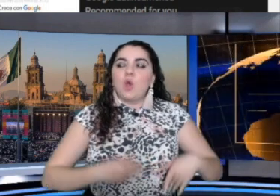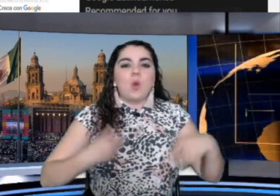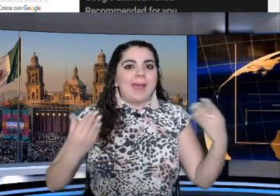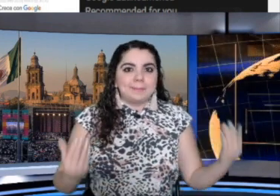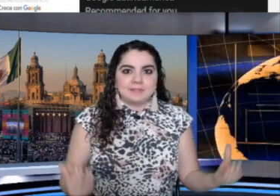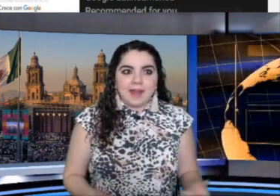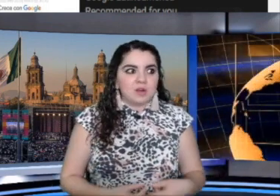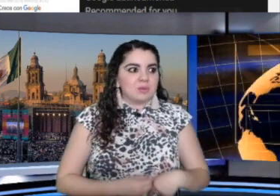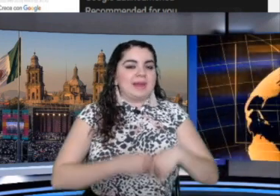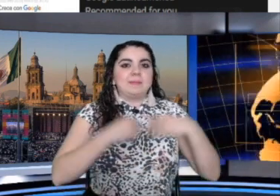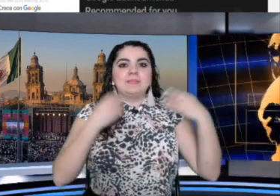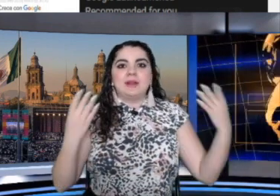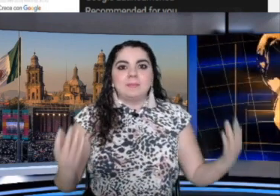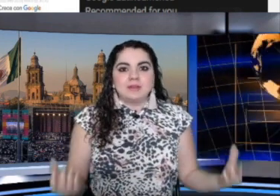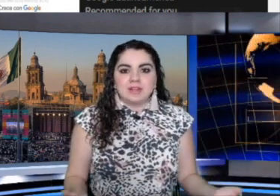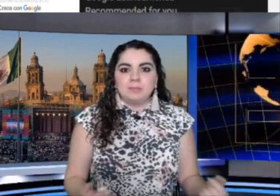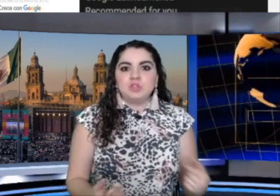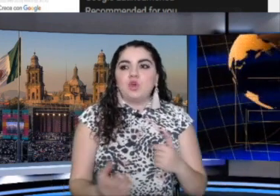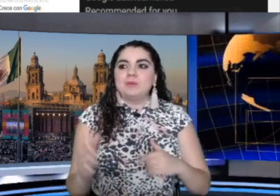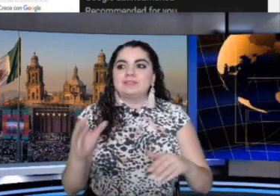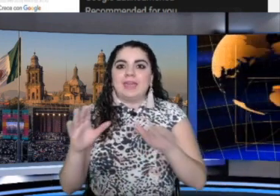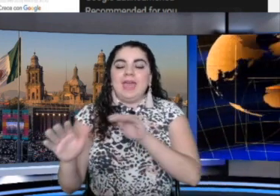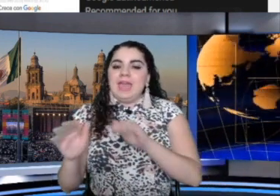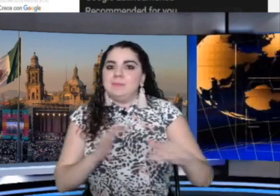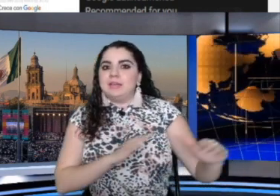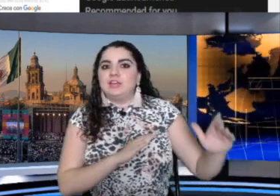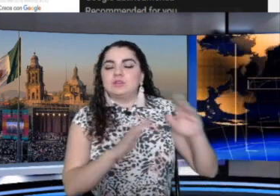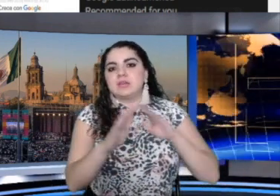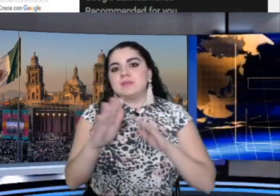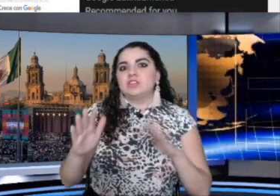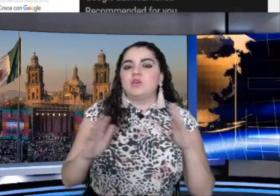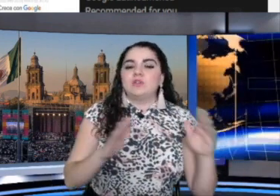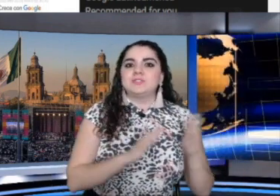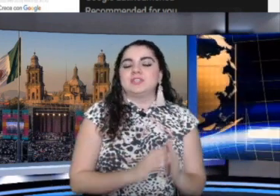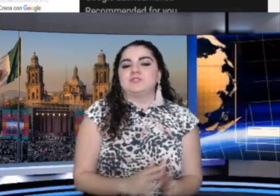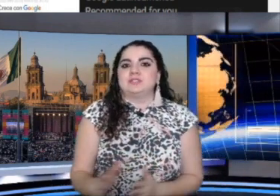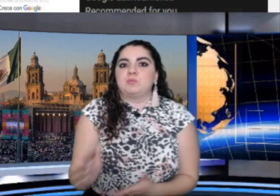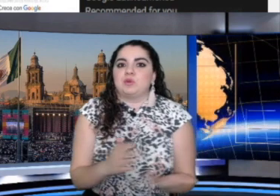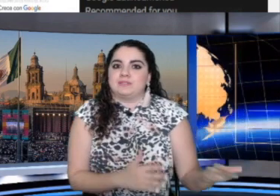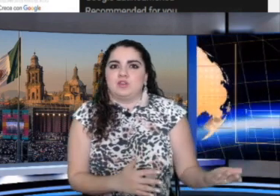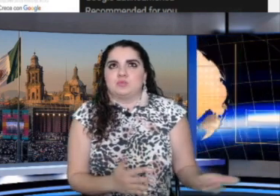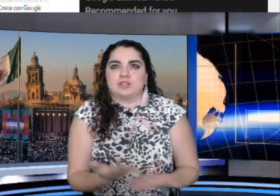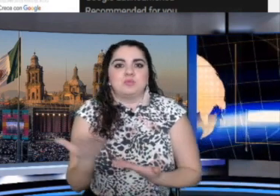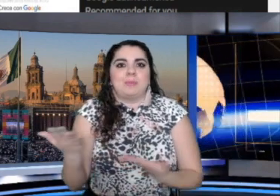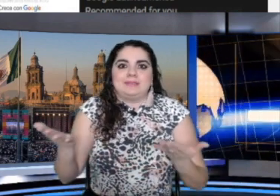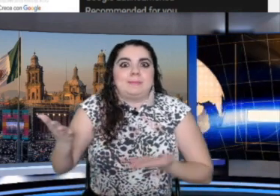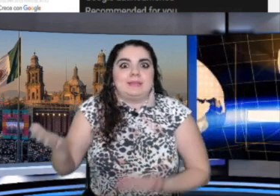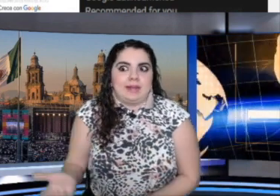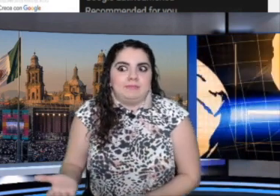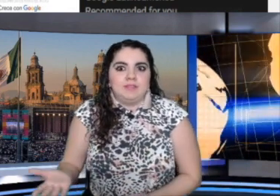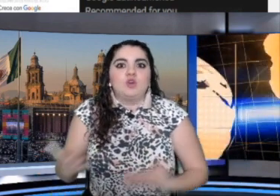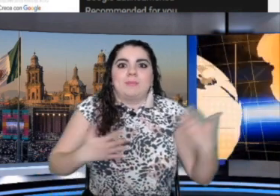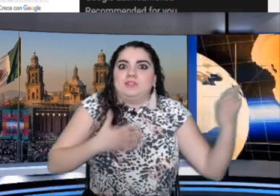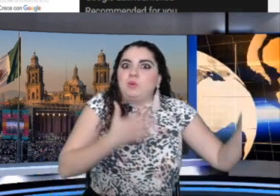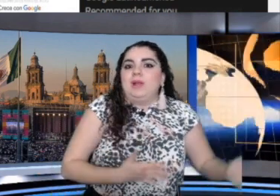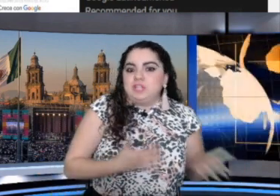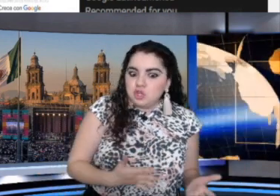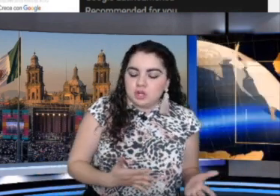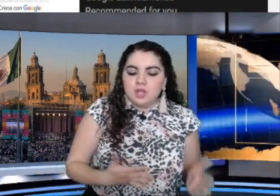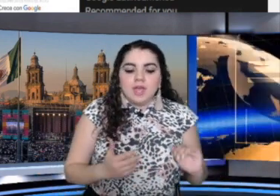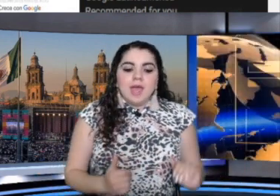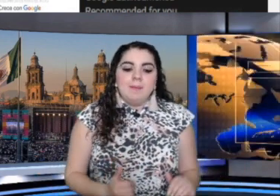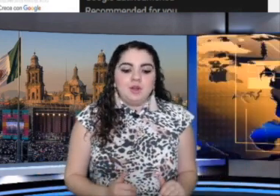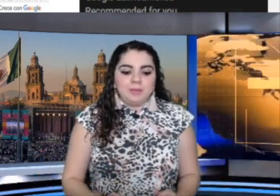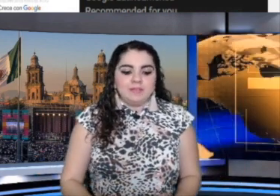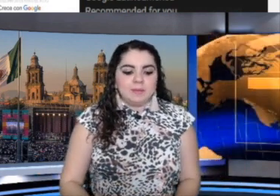Centroamérica colapsaran o incrementaran más rápido, y cómo es que en México se había estado dando este desfase por estados, porque es un país más grande con más